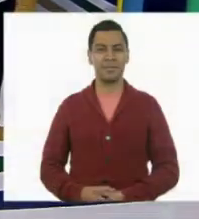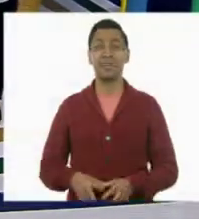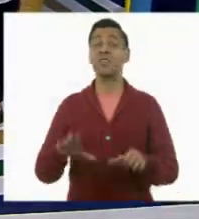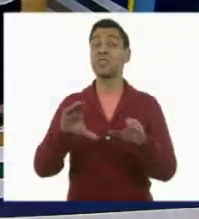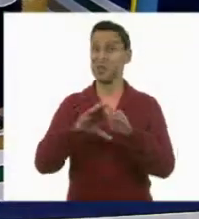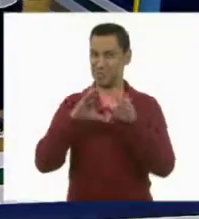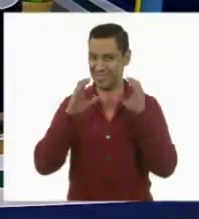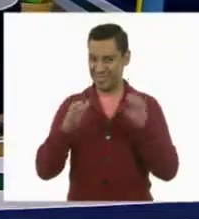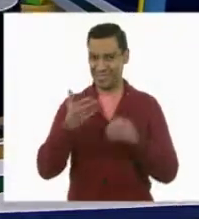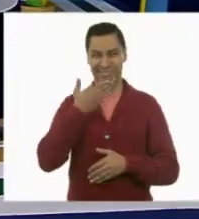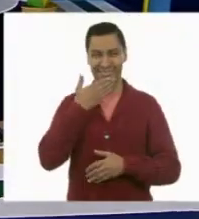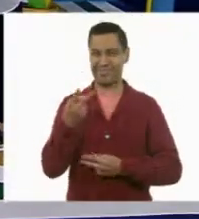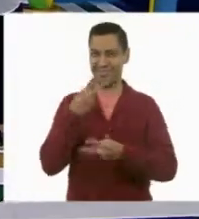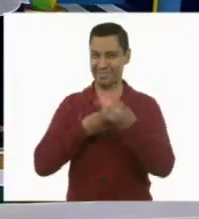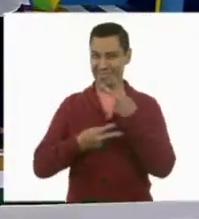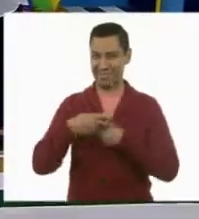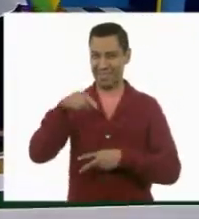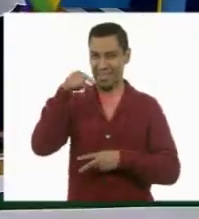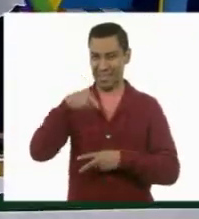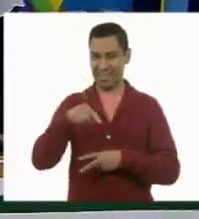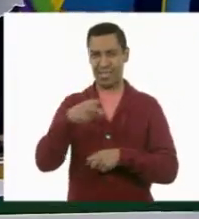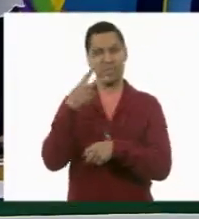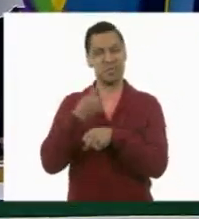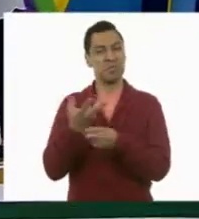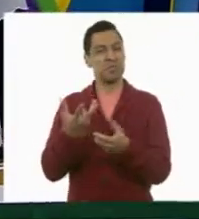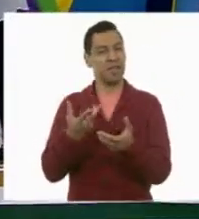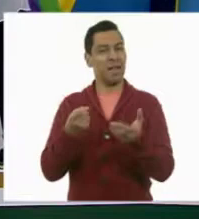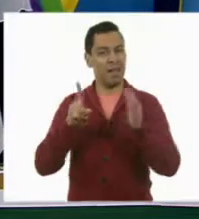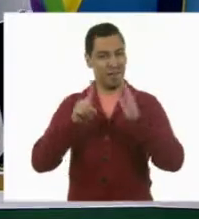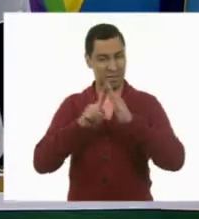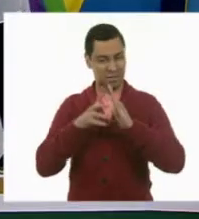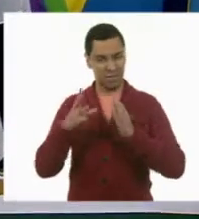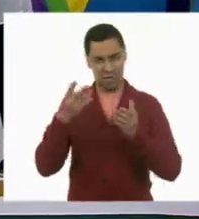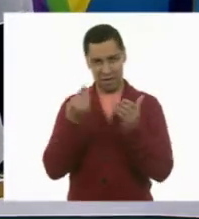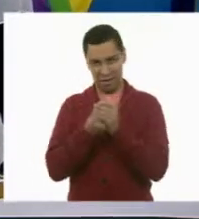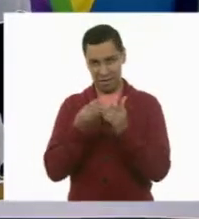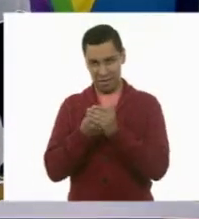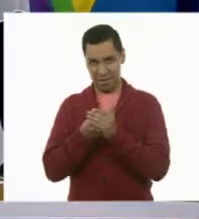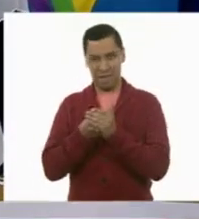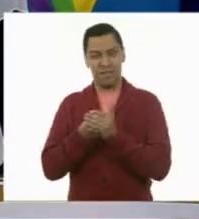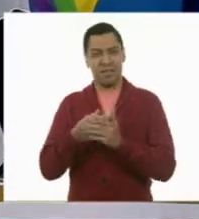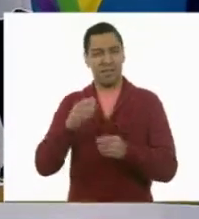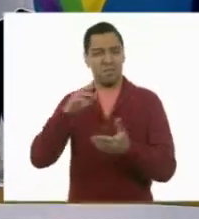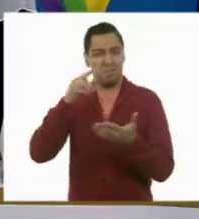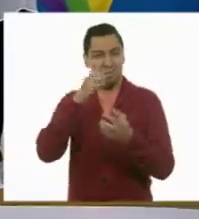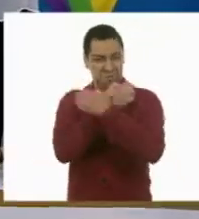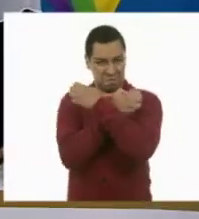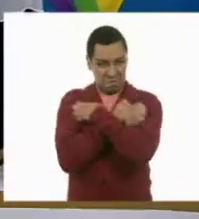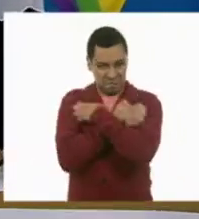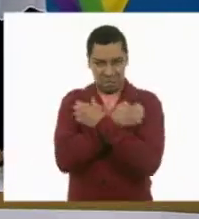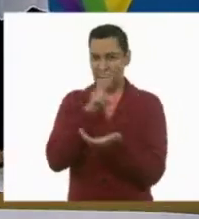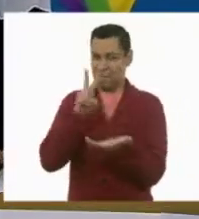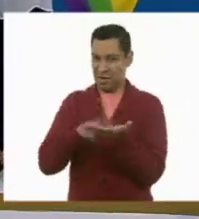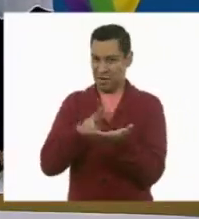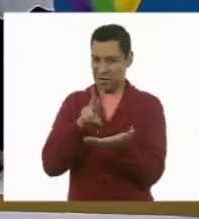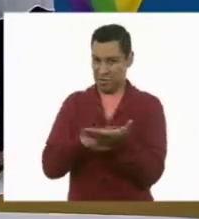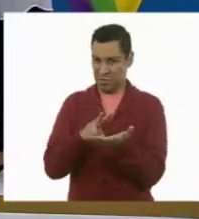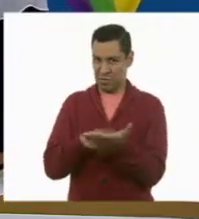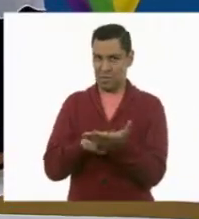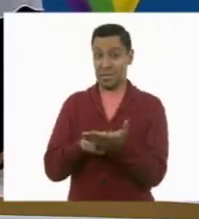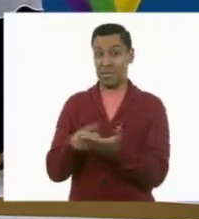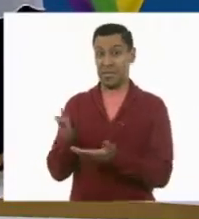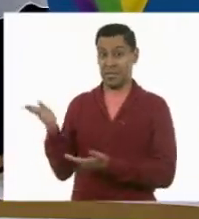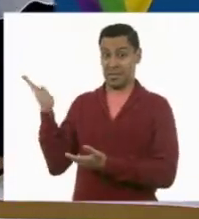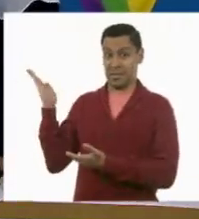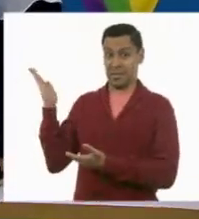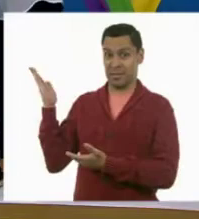están? Bienvenidas y bienvenidos a su sesión de formación cívica y ética. Y como ustedes ya lo están viendo aquí, me acompaña la